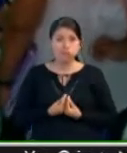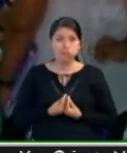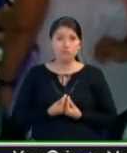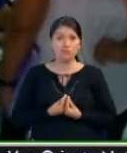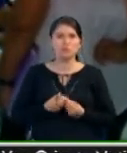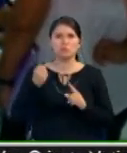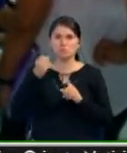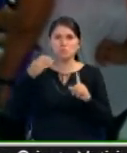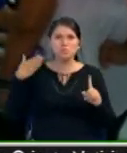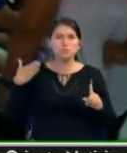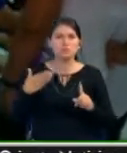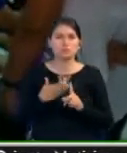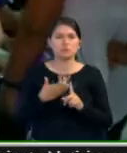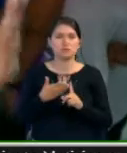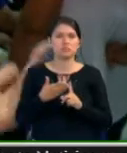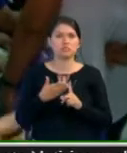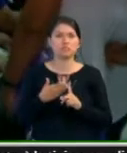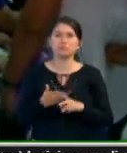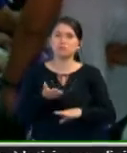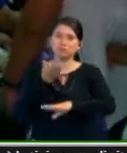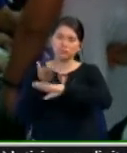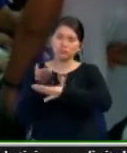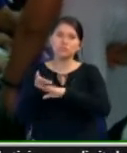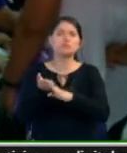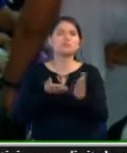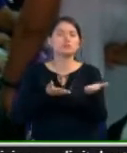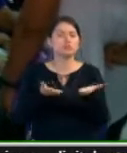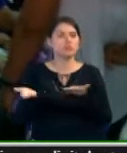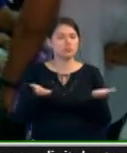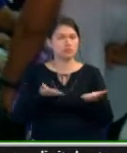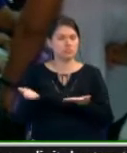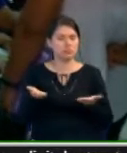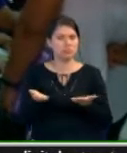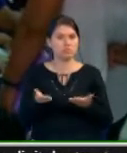por tutela, pidiendo servicios,